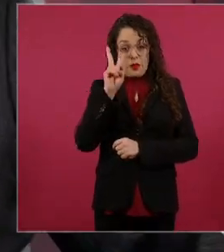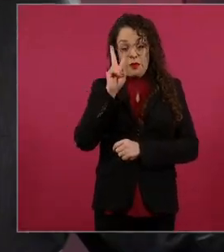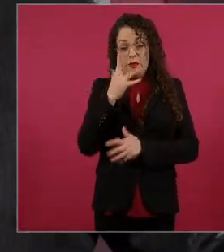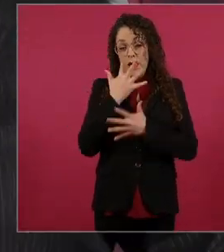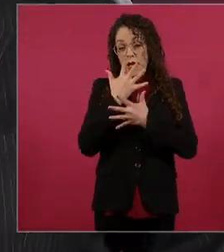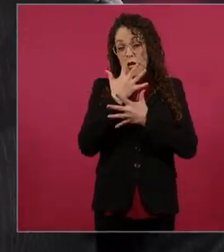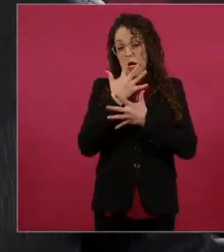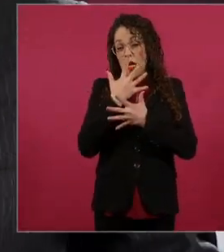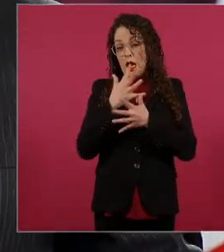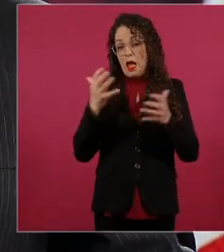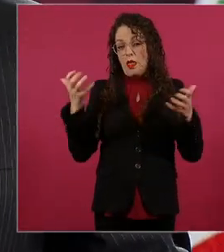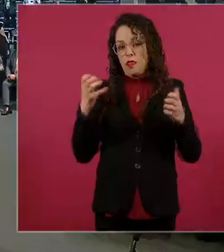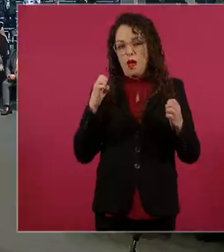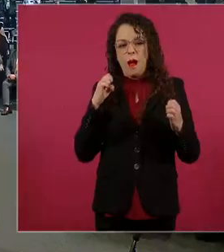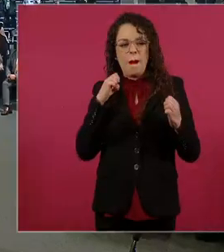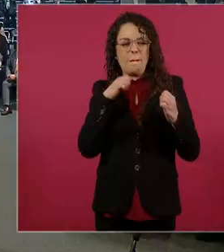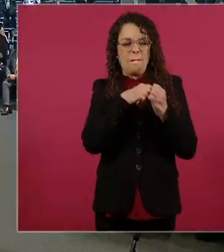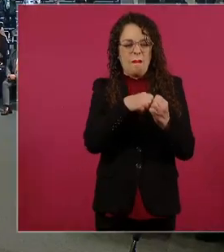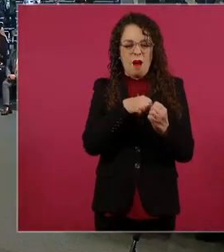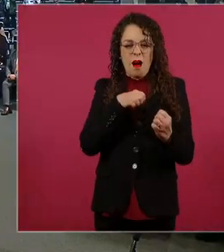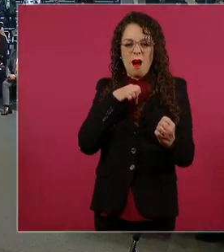el que